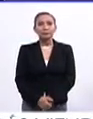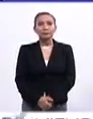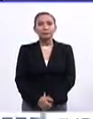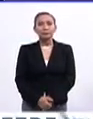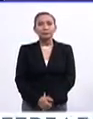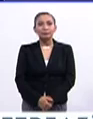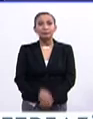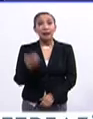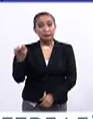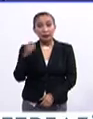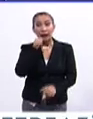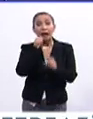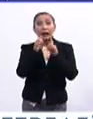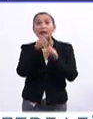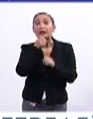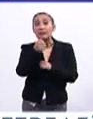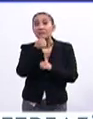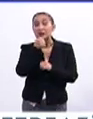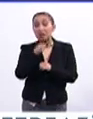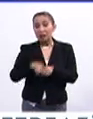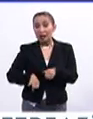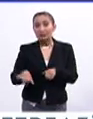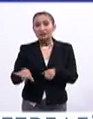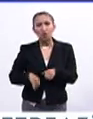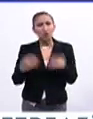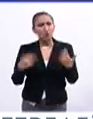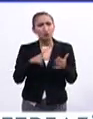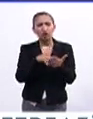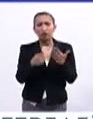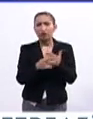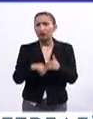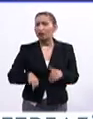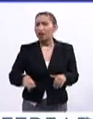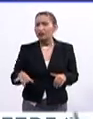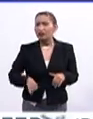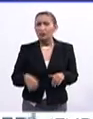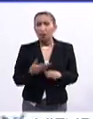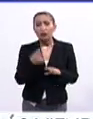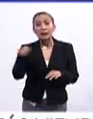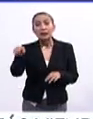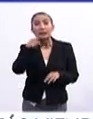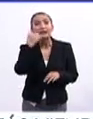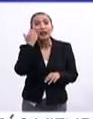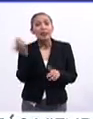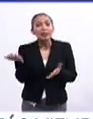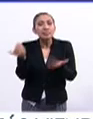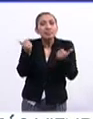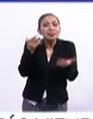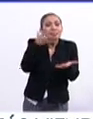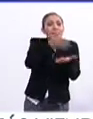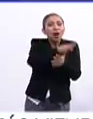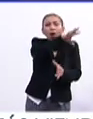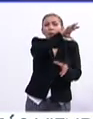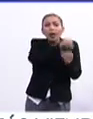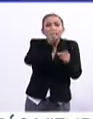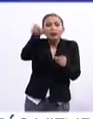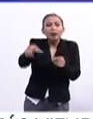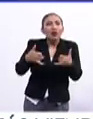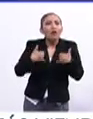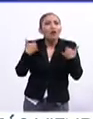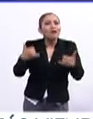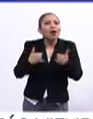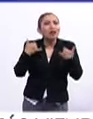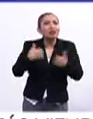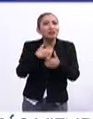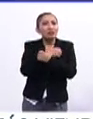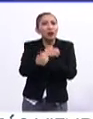Pues ahí está esta entrevista tan interesante, Ana Cristina, ¿no? Sí, un proyecto interesantísimo que lo que busca es involucrar completamente a los